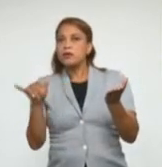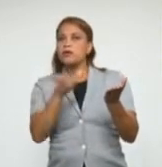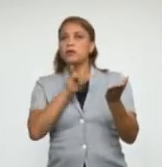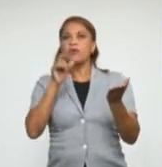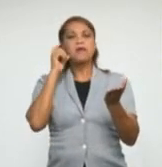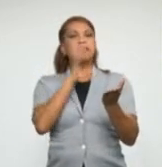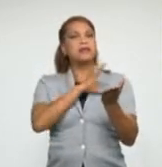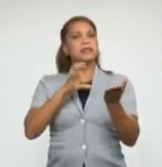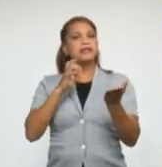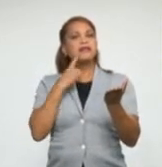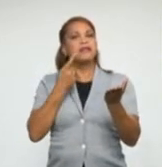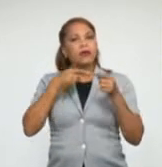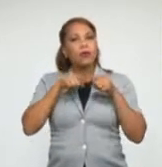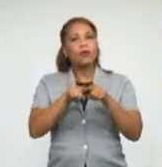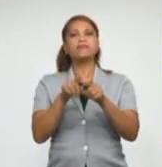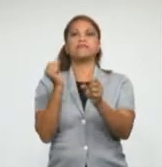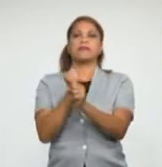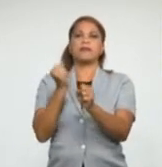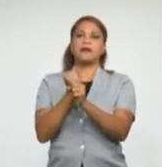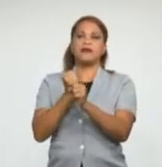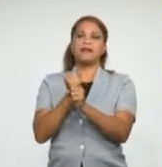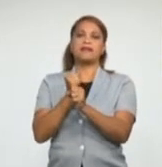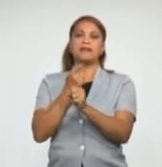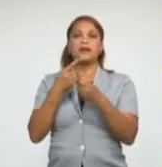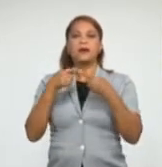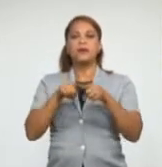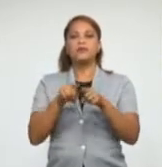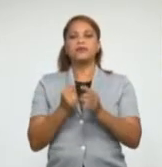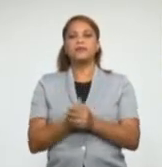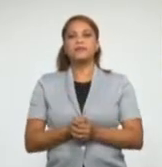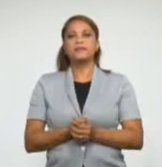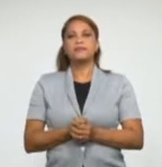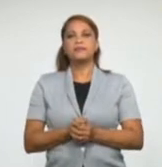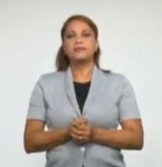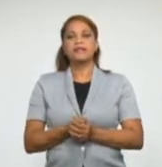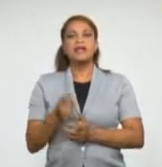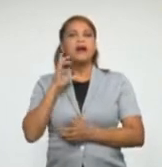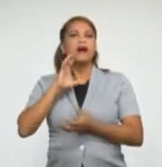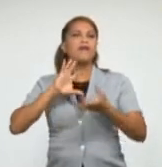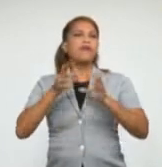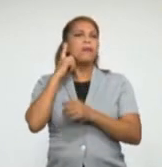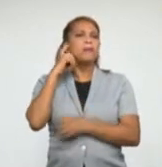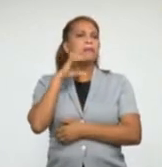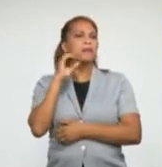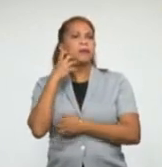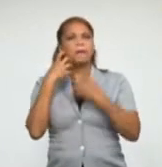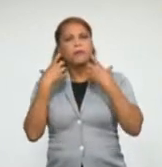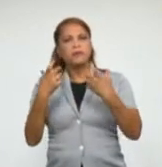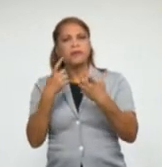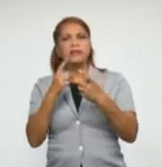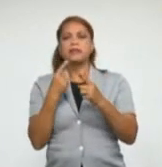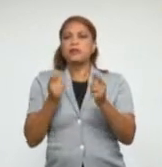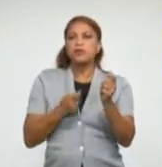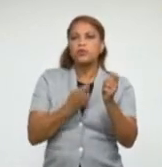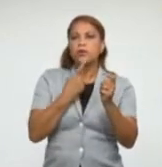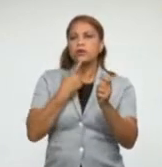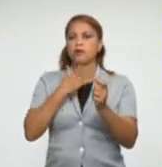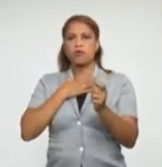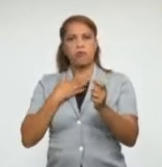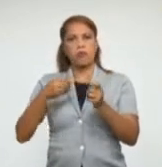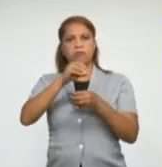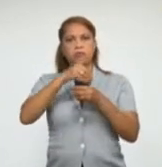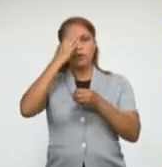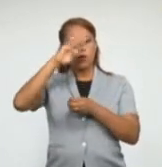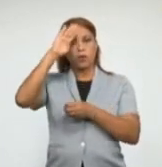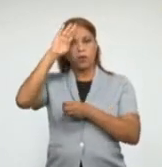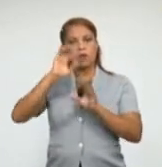éxitos de esta vacuna. Porque obviamente la manera más inteligente de enfrentar como país, como familia y como